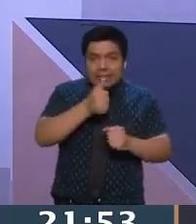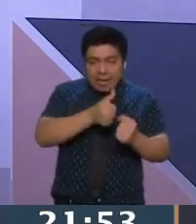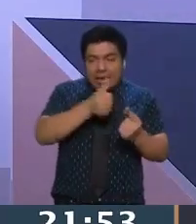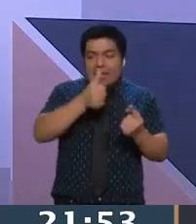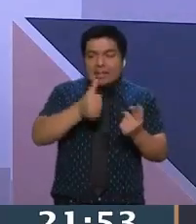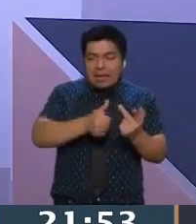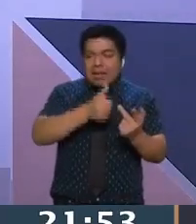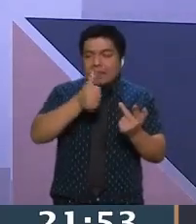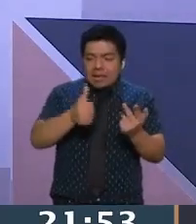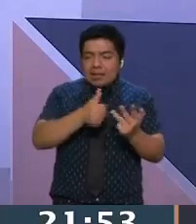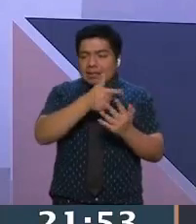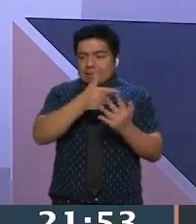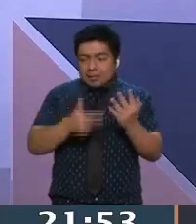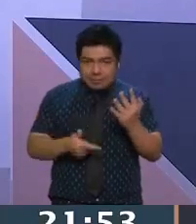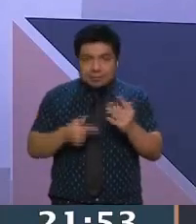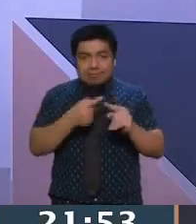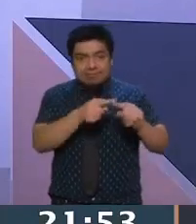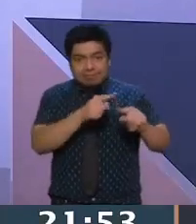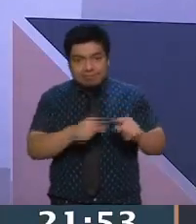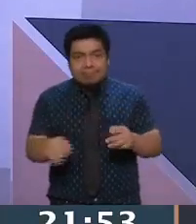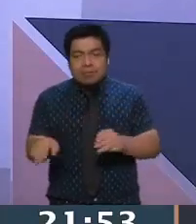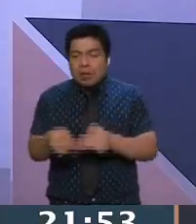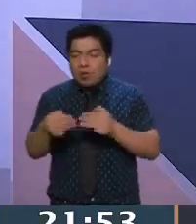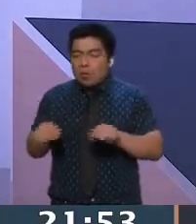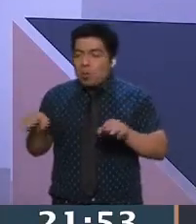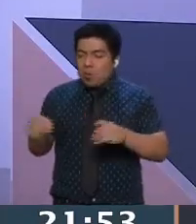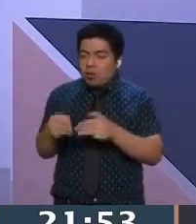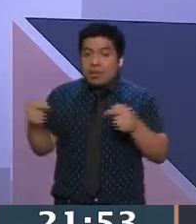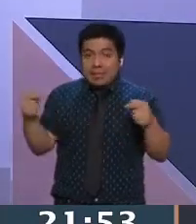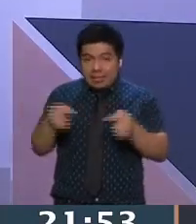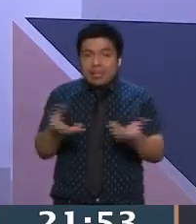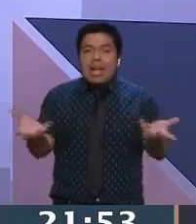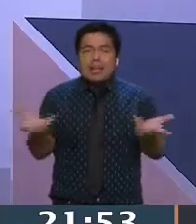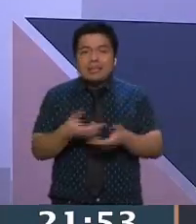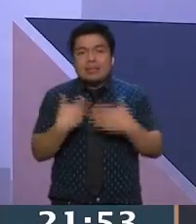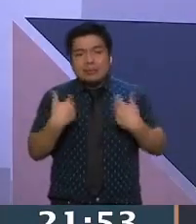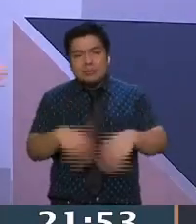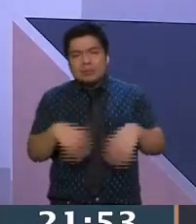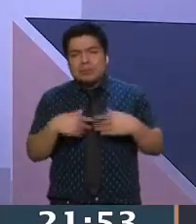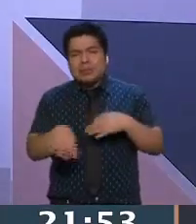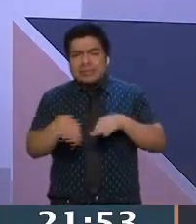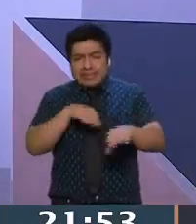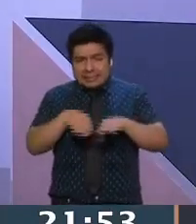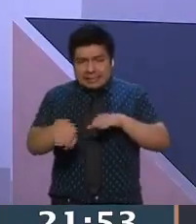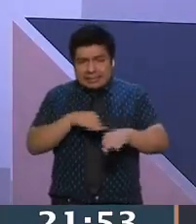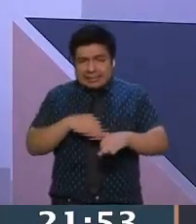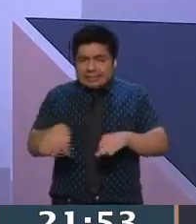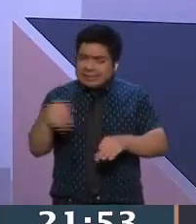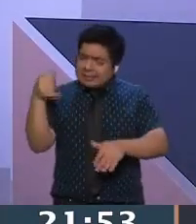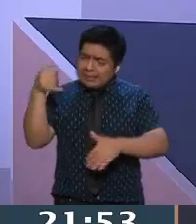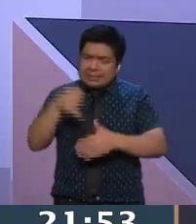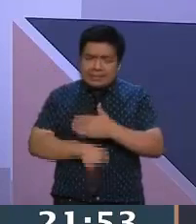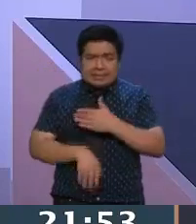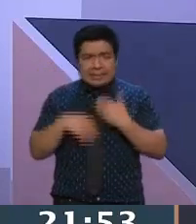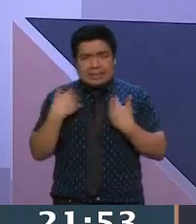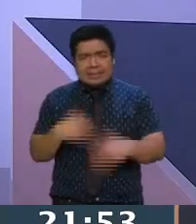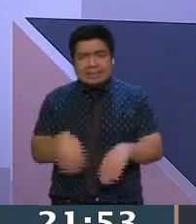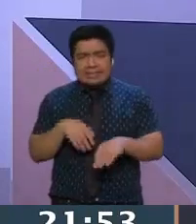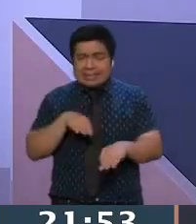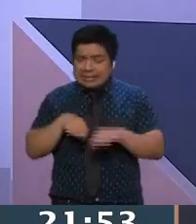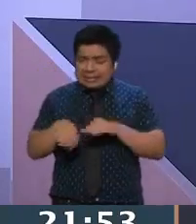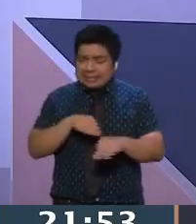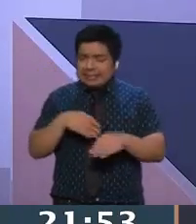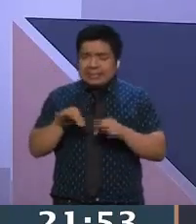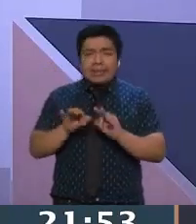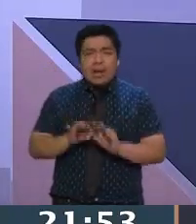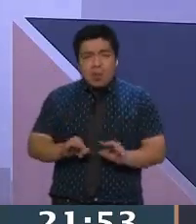uno de los músicos que han grabado estos discos. Es un trabajo monumental y un trabajo de enorme